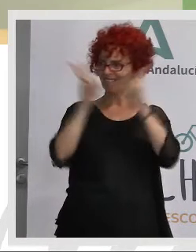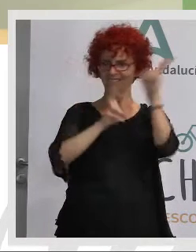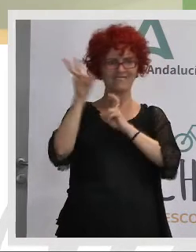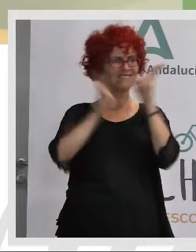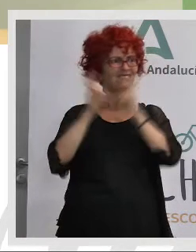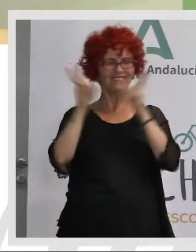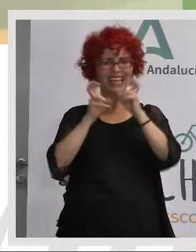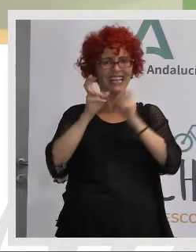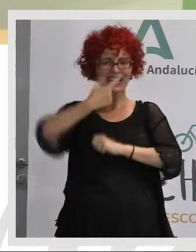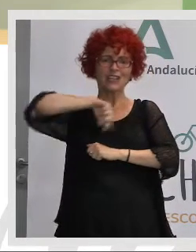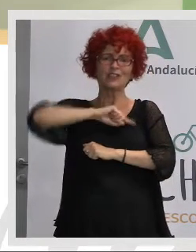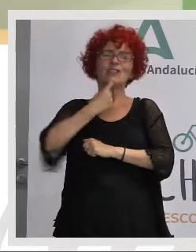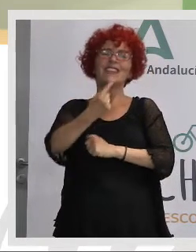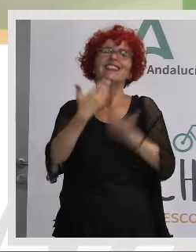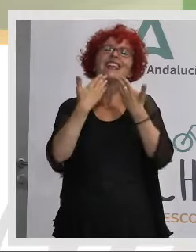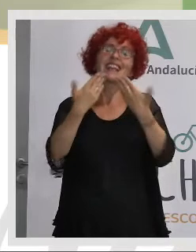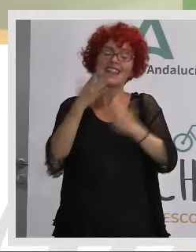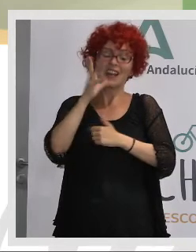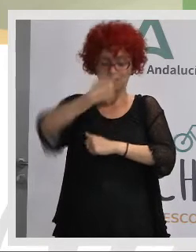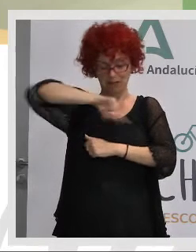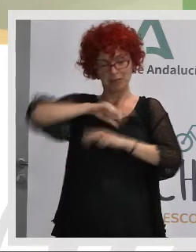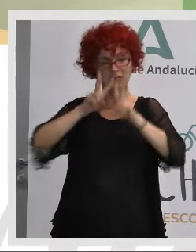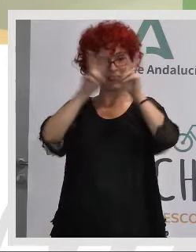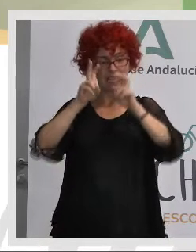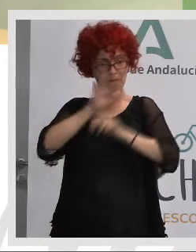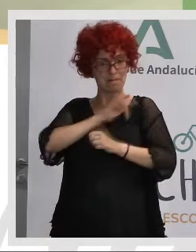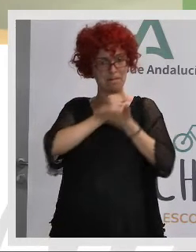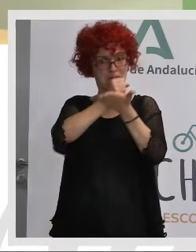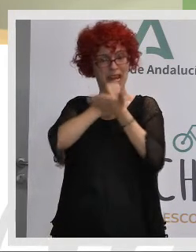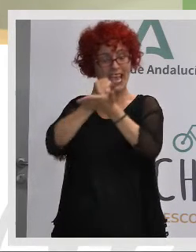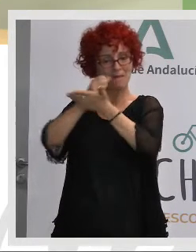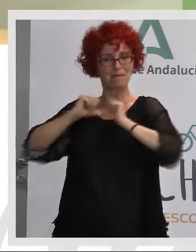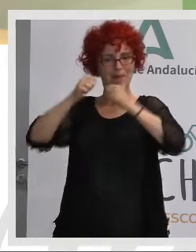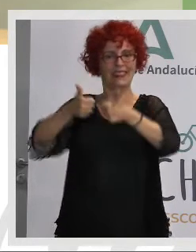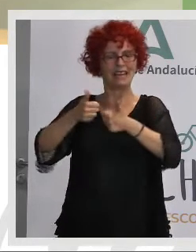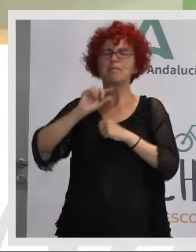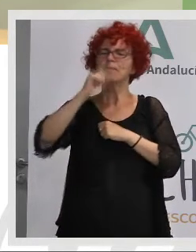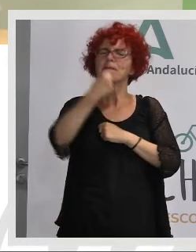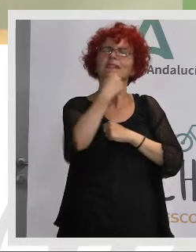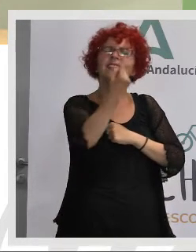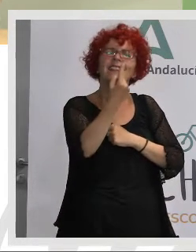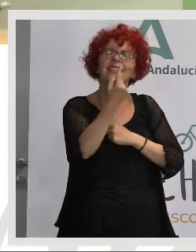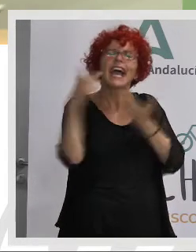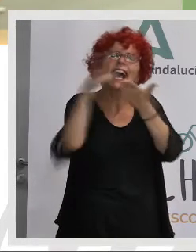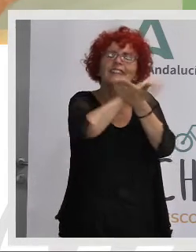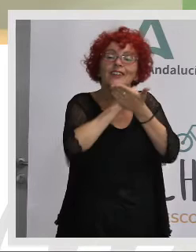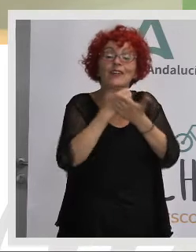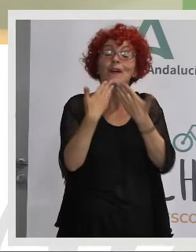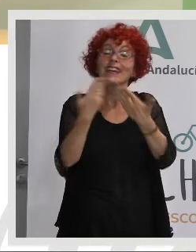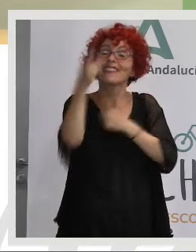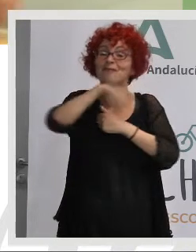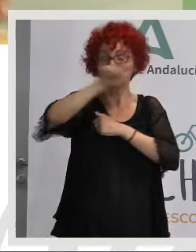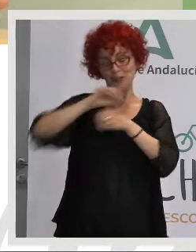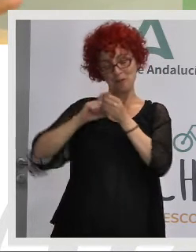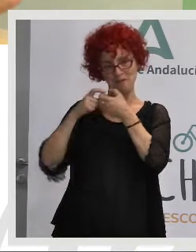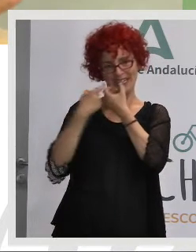bienvenida y ahora os vamos a dar ese reconocimiento que es tan importante. Primero, por haber participado. Yo creo que ya al participar pone de